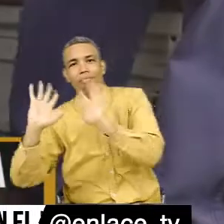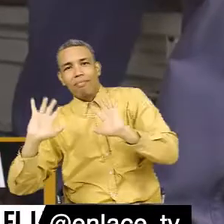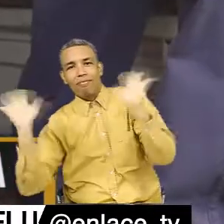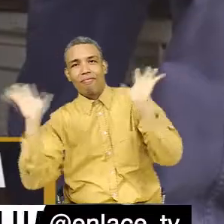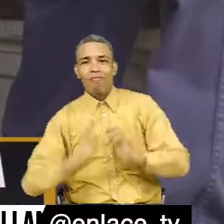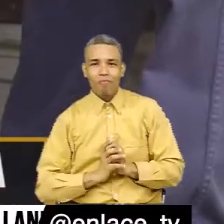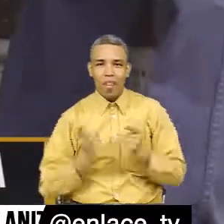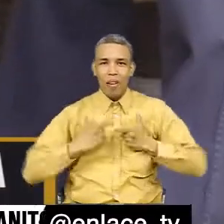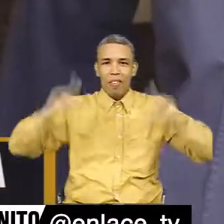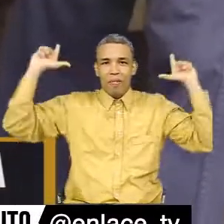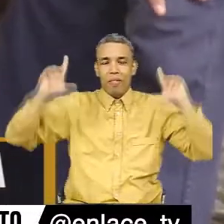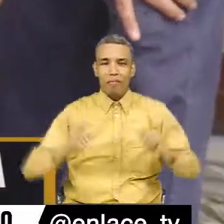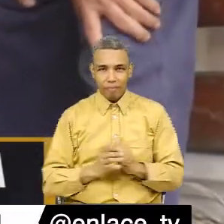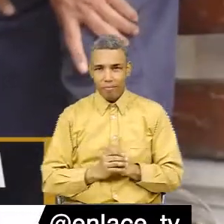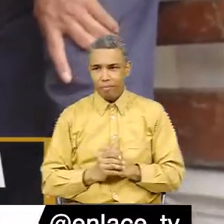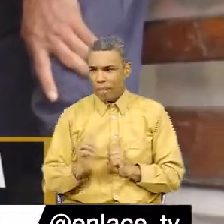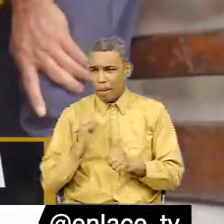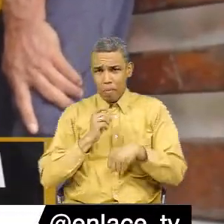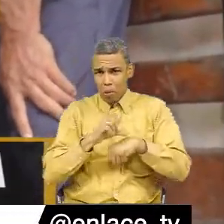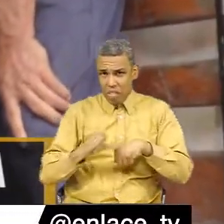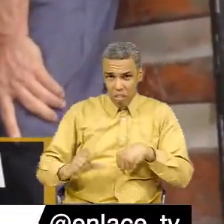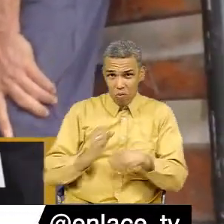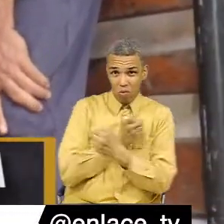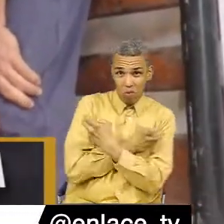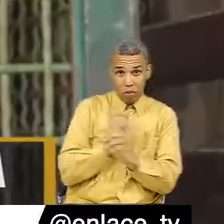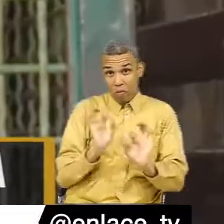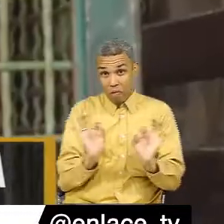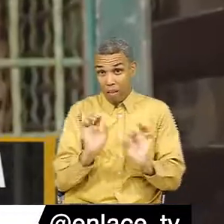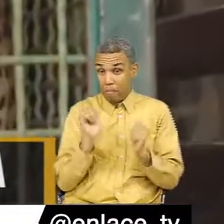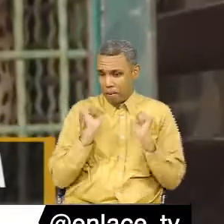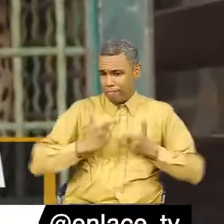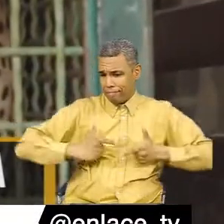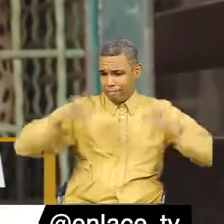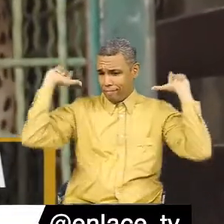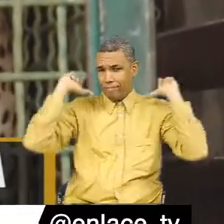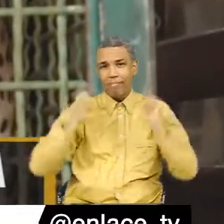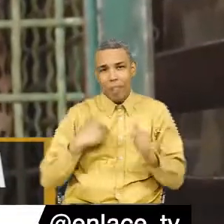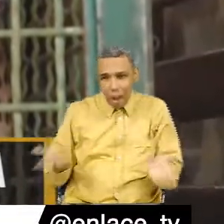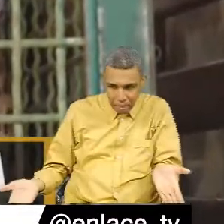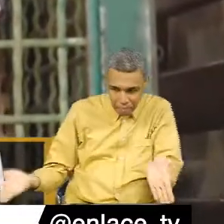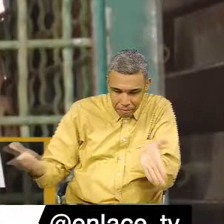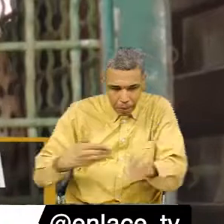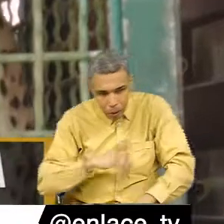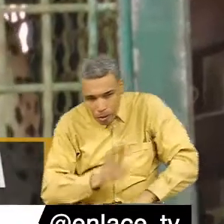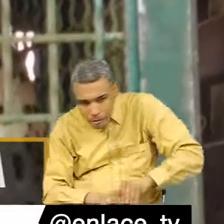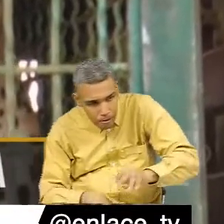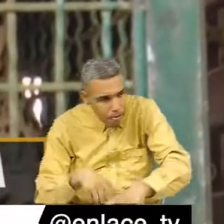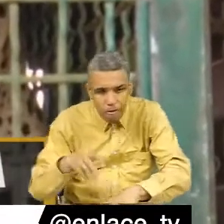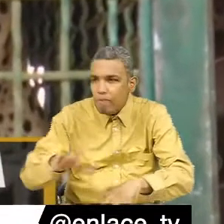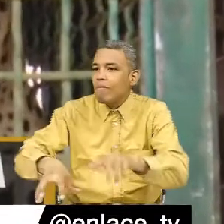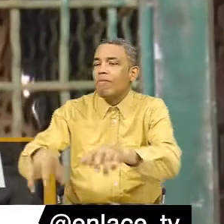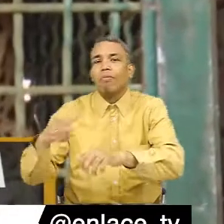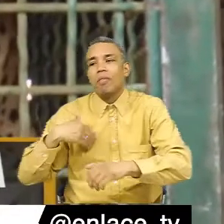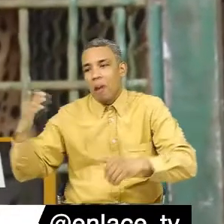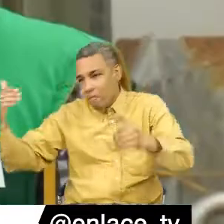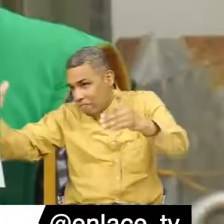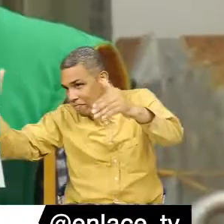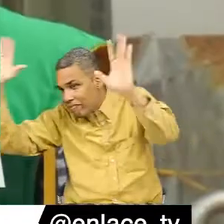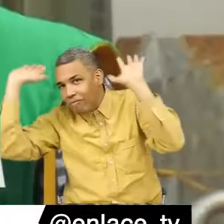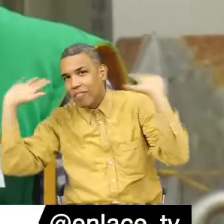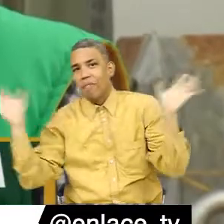no hay necesidad de practicarle una cirugía, pues iniciamos el plan de liberarlo en algún lugar de las montañas de